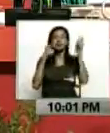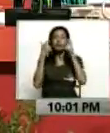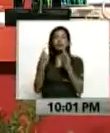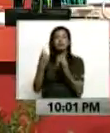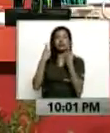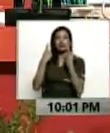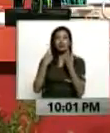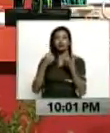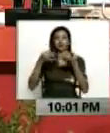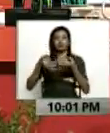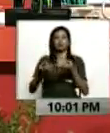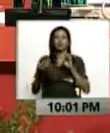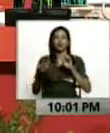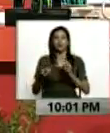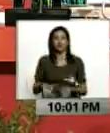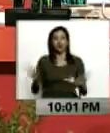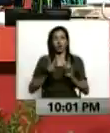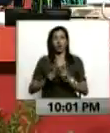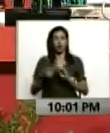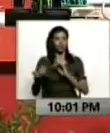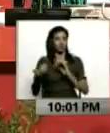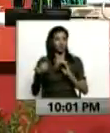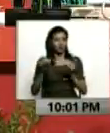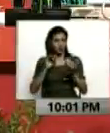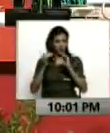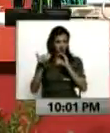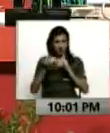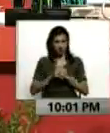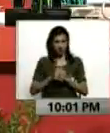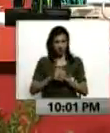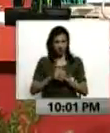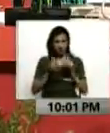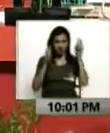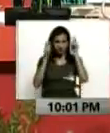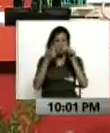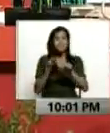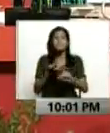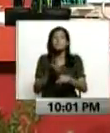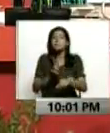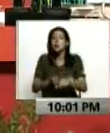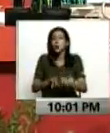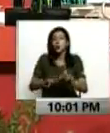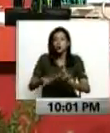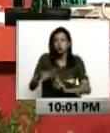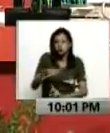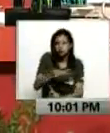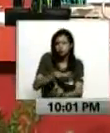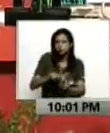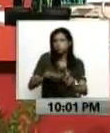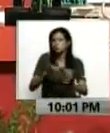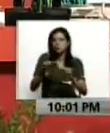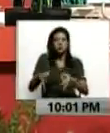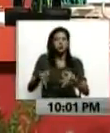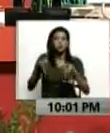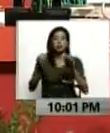Revolucionaria de Hugo Chávez para nosotros mire comante Hugo Chávez en los peores